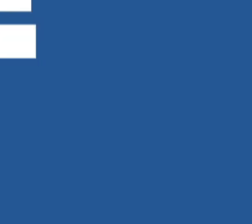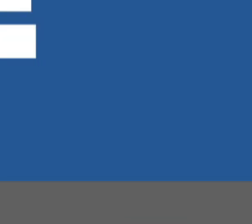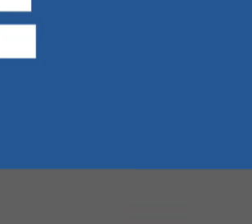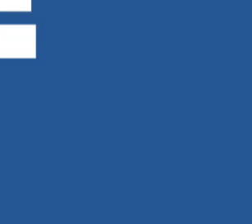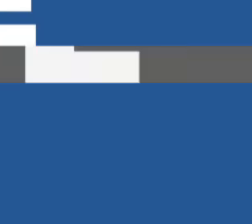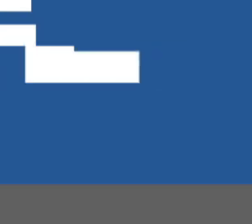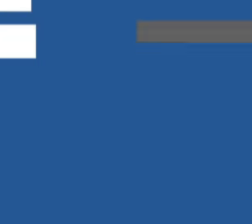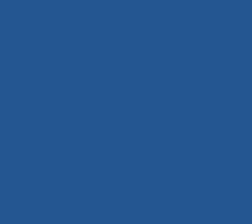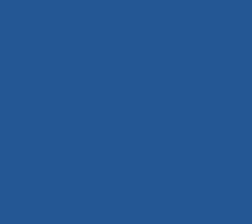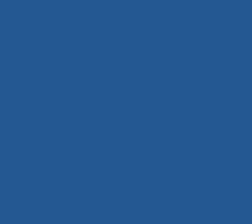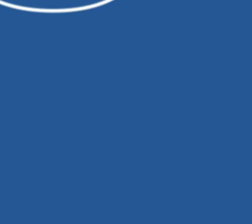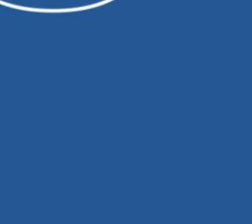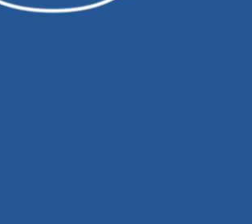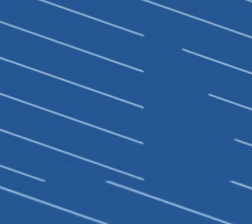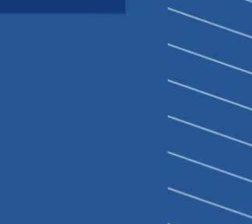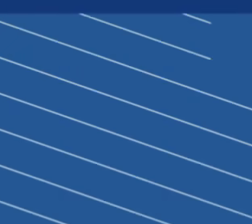y